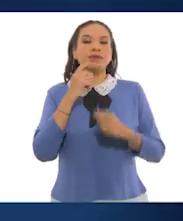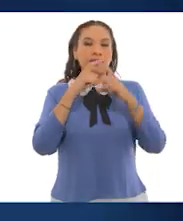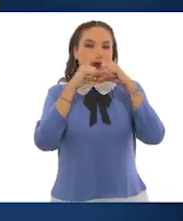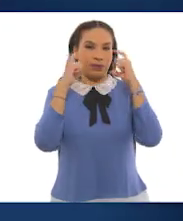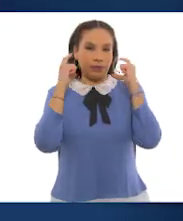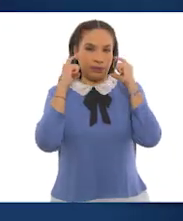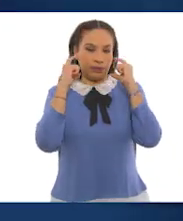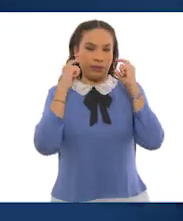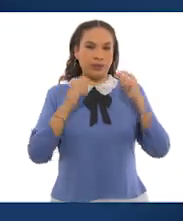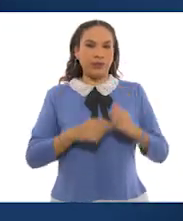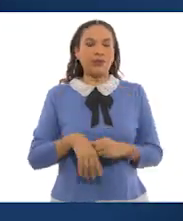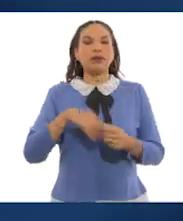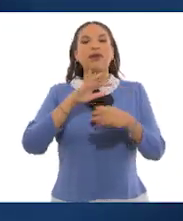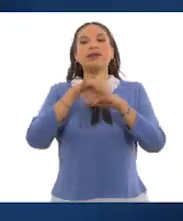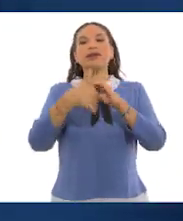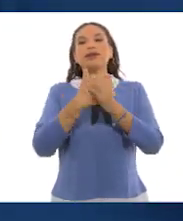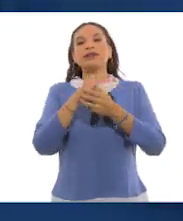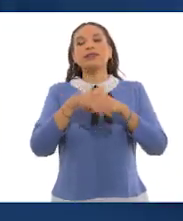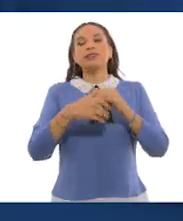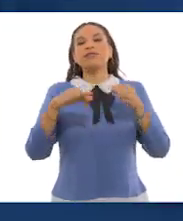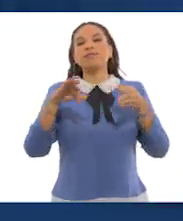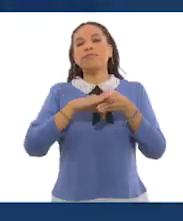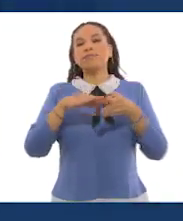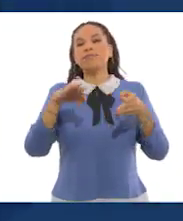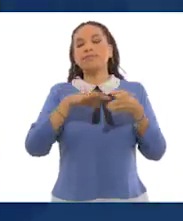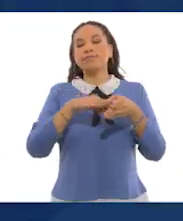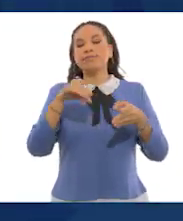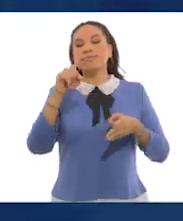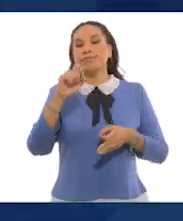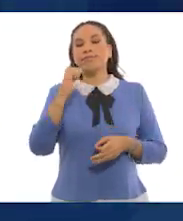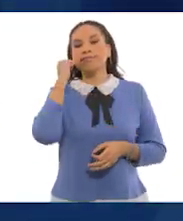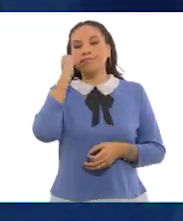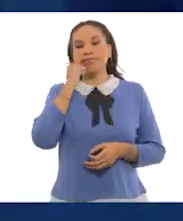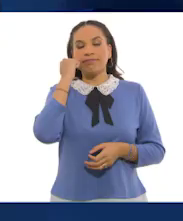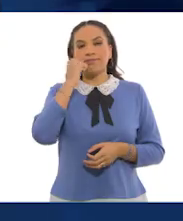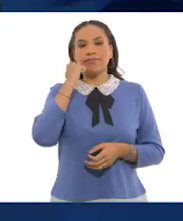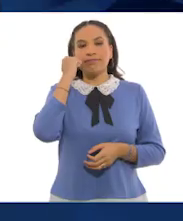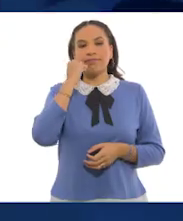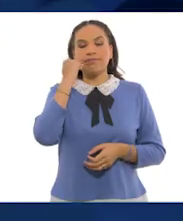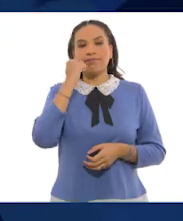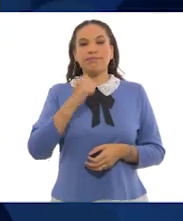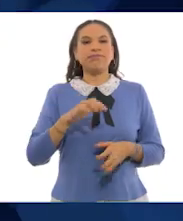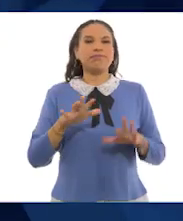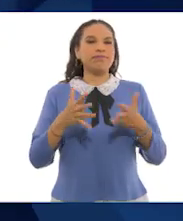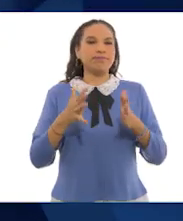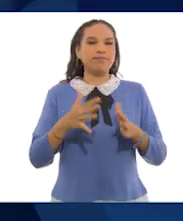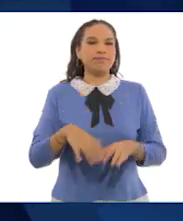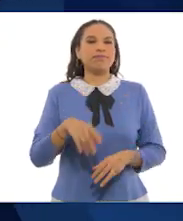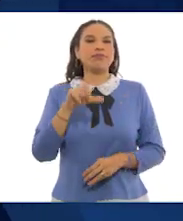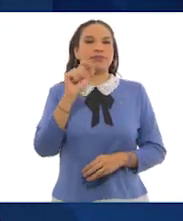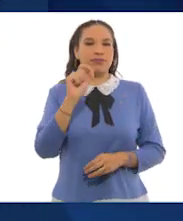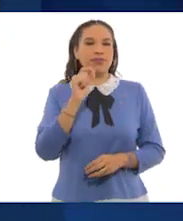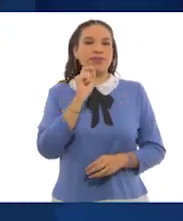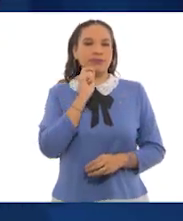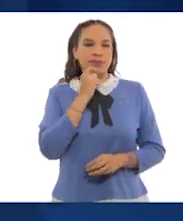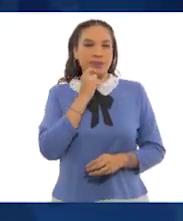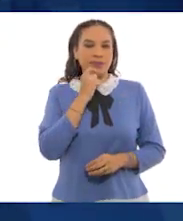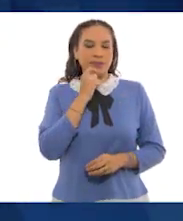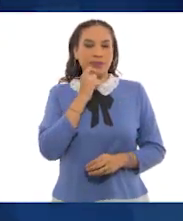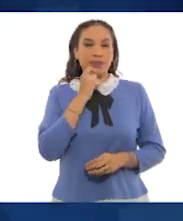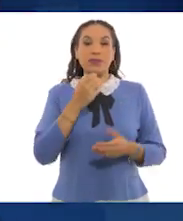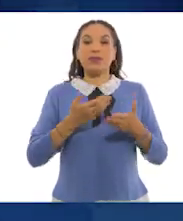cubrebocas. Lava tus manos frecuentemente con agua y con jabón por lo menos durante 20 segundos.